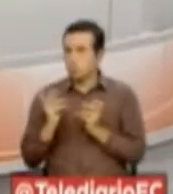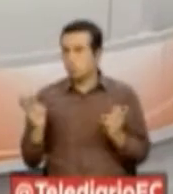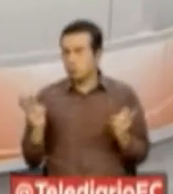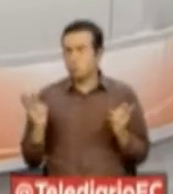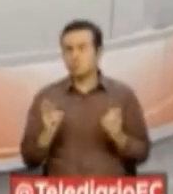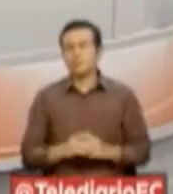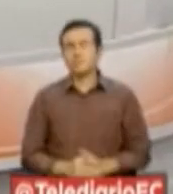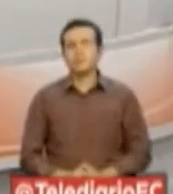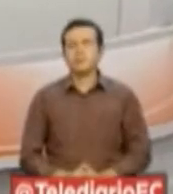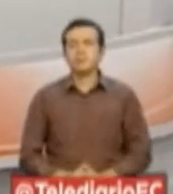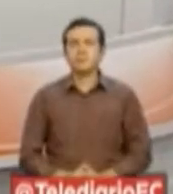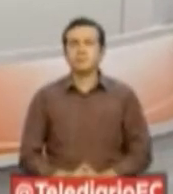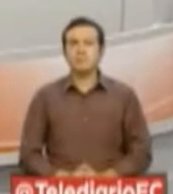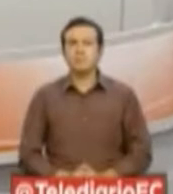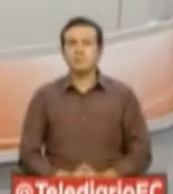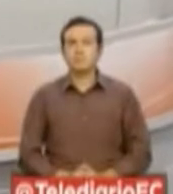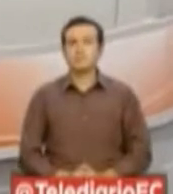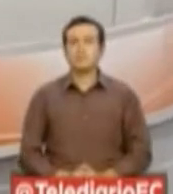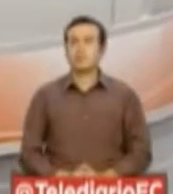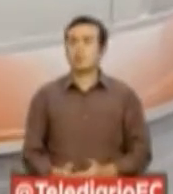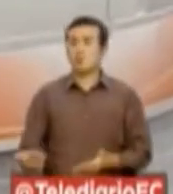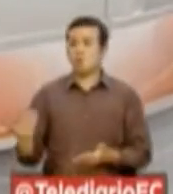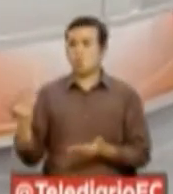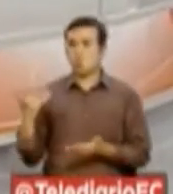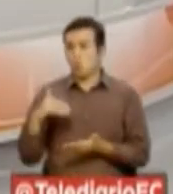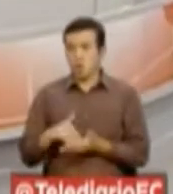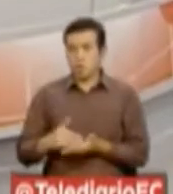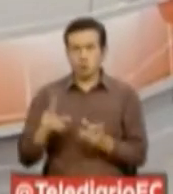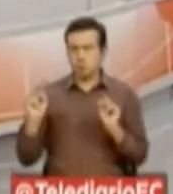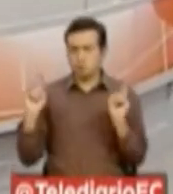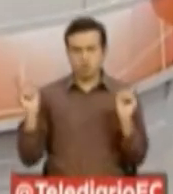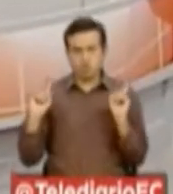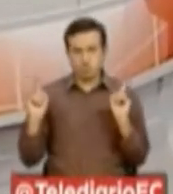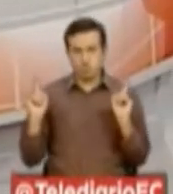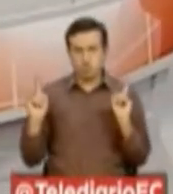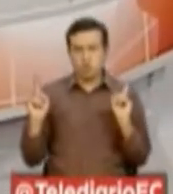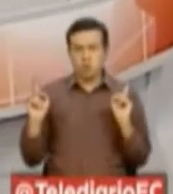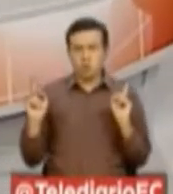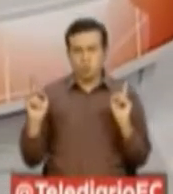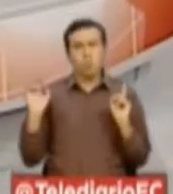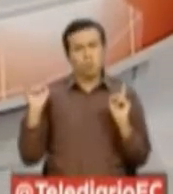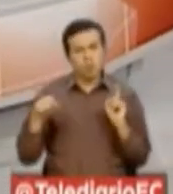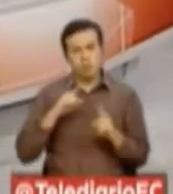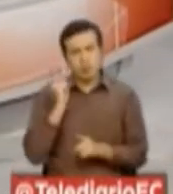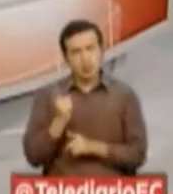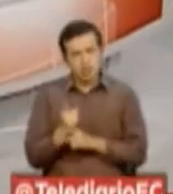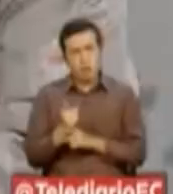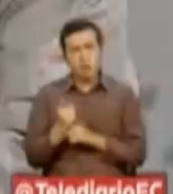y la no reelección obliga también a mantener una renovación constante de